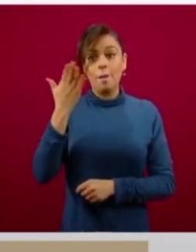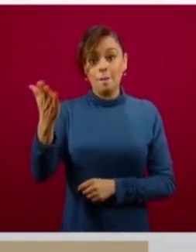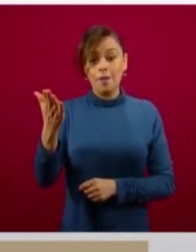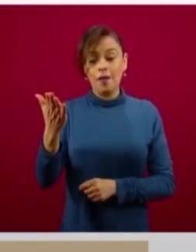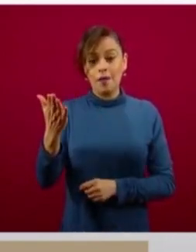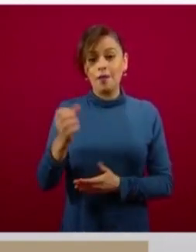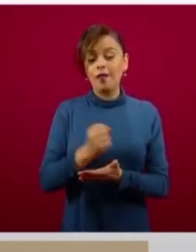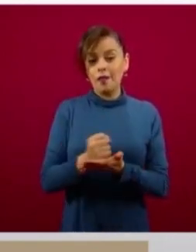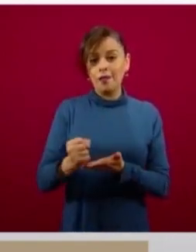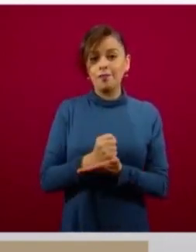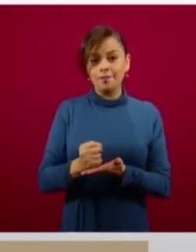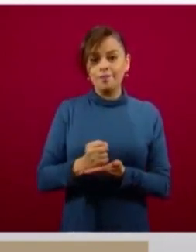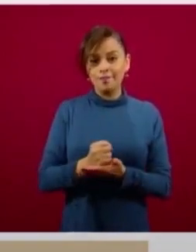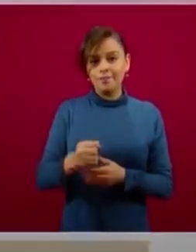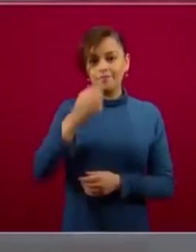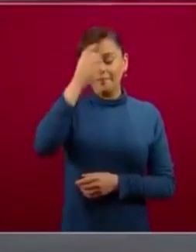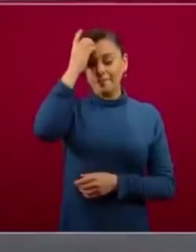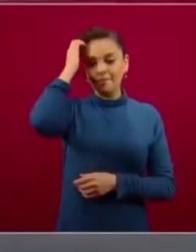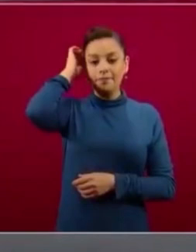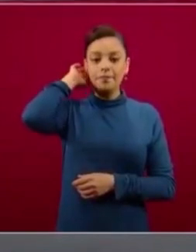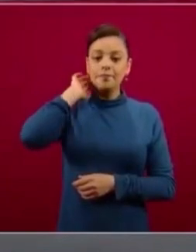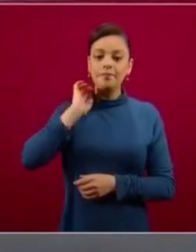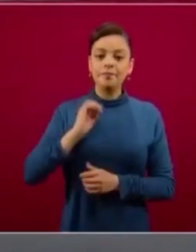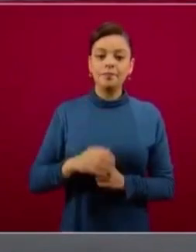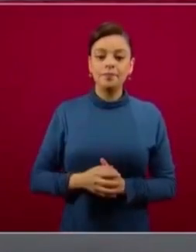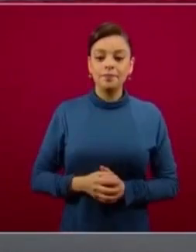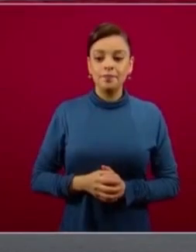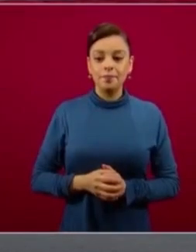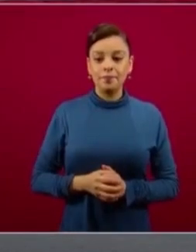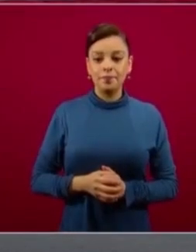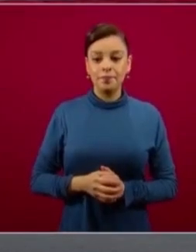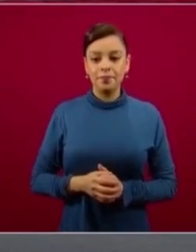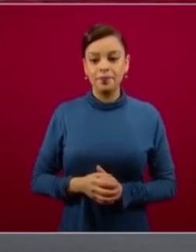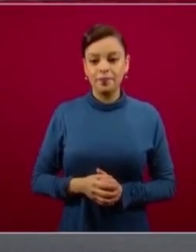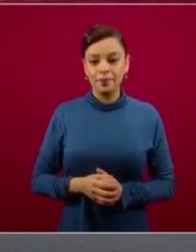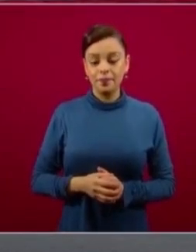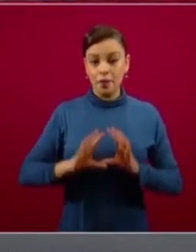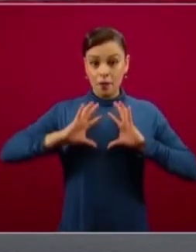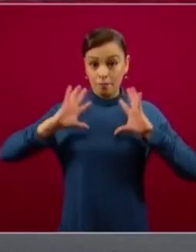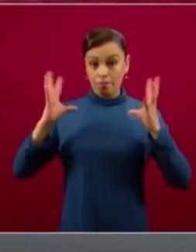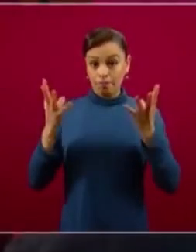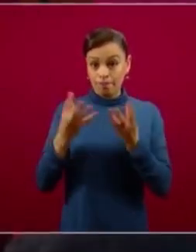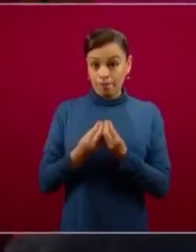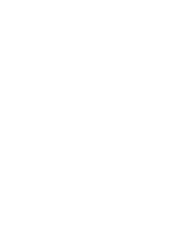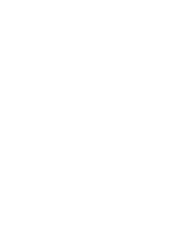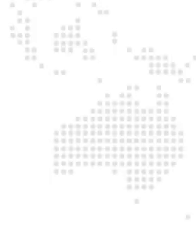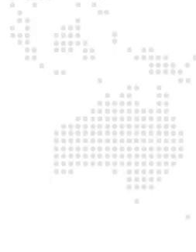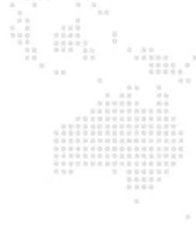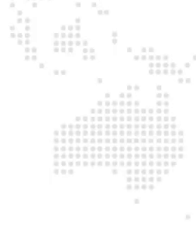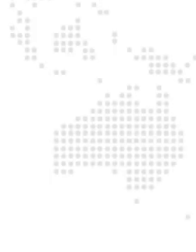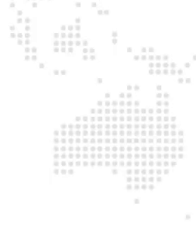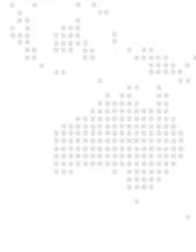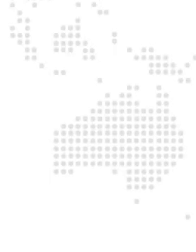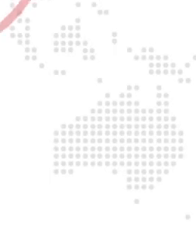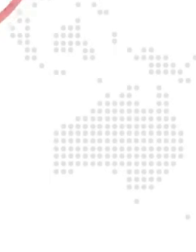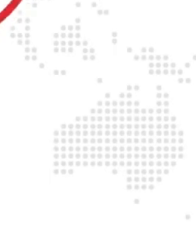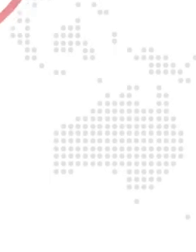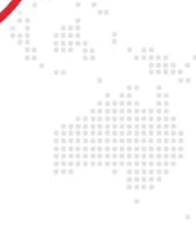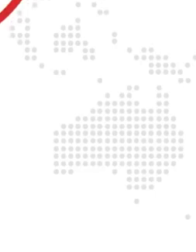llegando a un sexto del total de los 645.000 a quienes queremos llegar